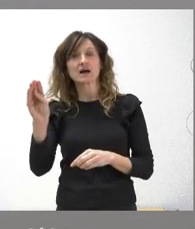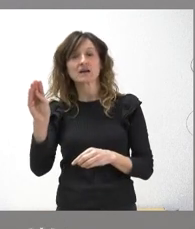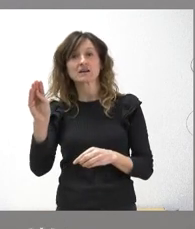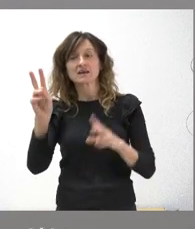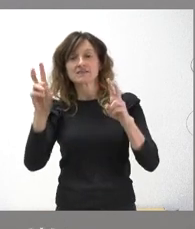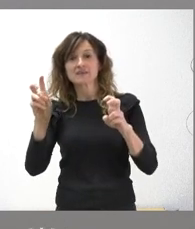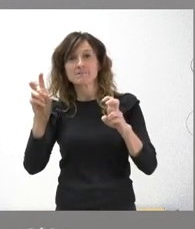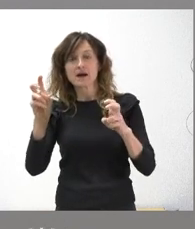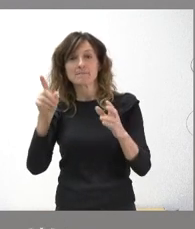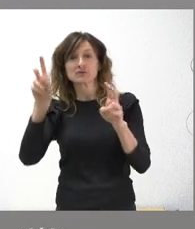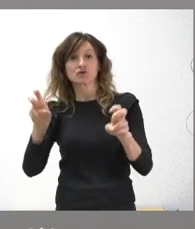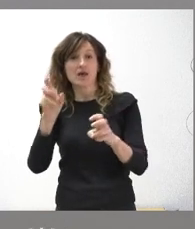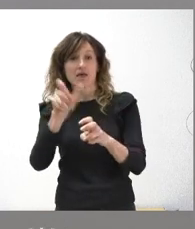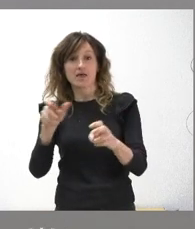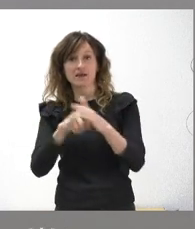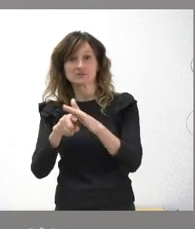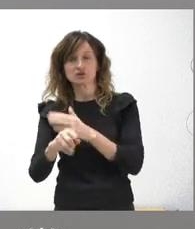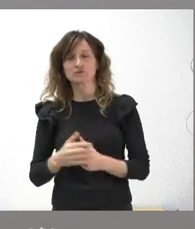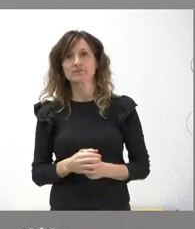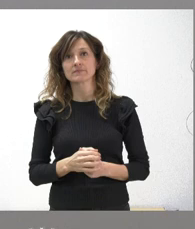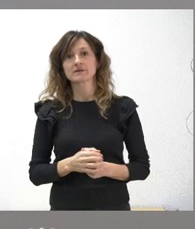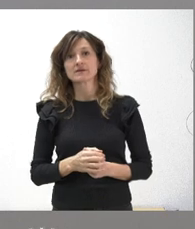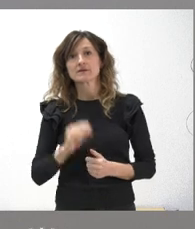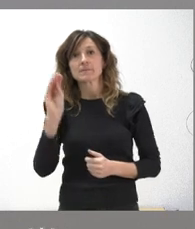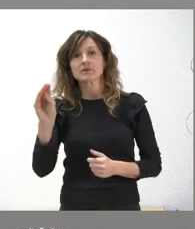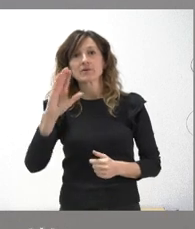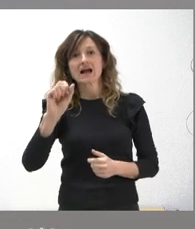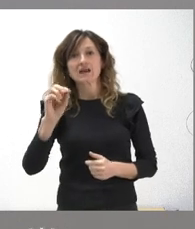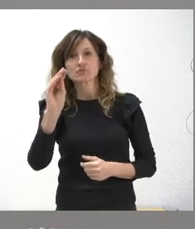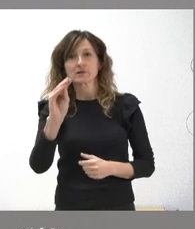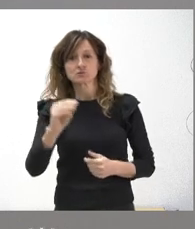iniciativas a quién lo gestiona creo que quería repreguntar Carlos